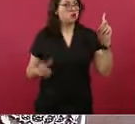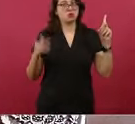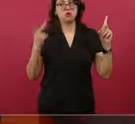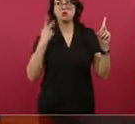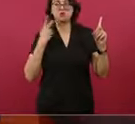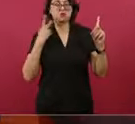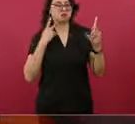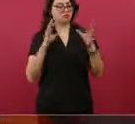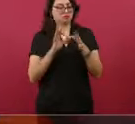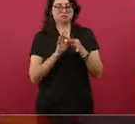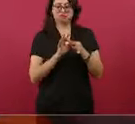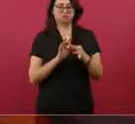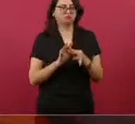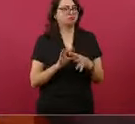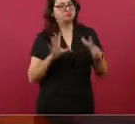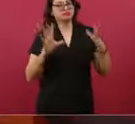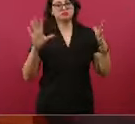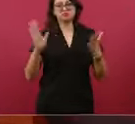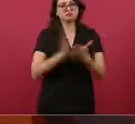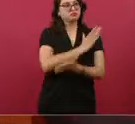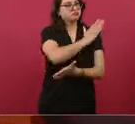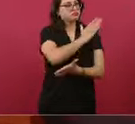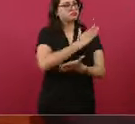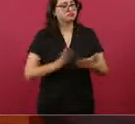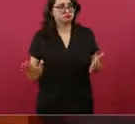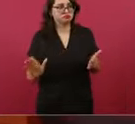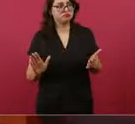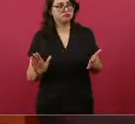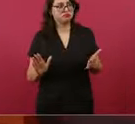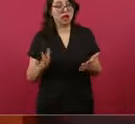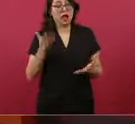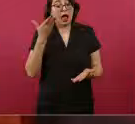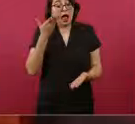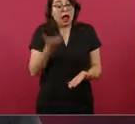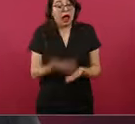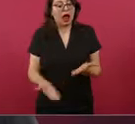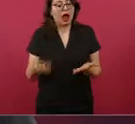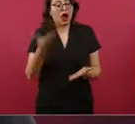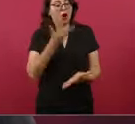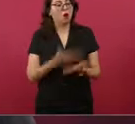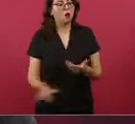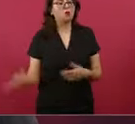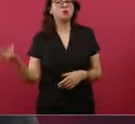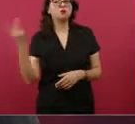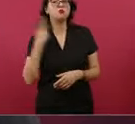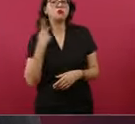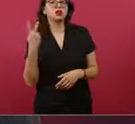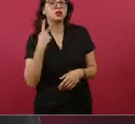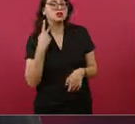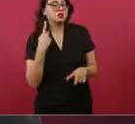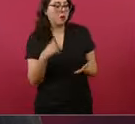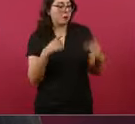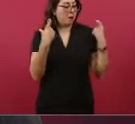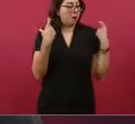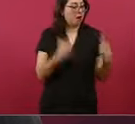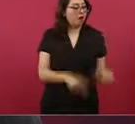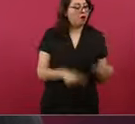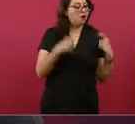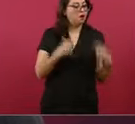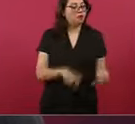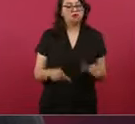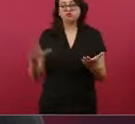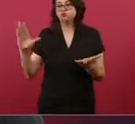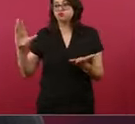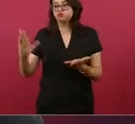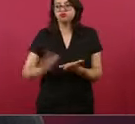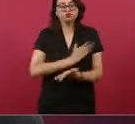necesita es separar al poder económico del poder político y que el gobierno